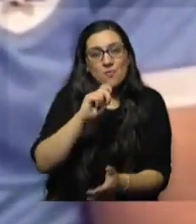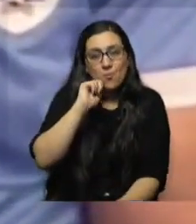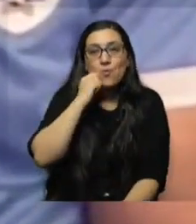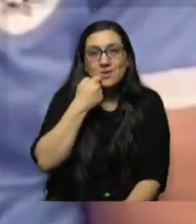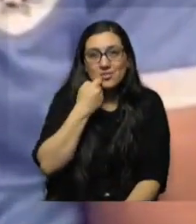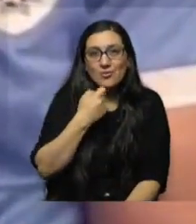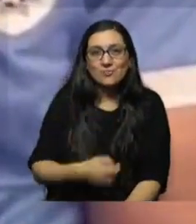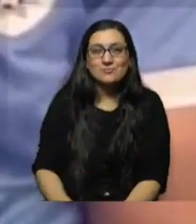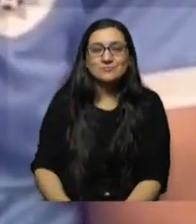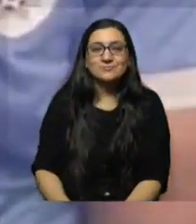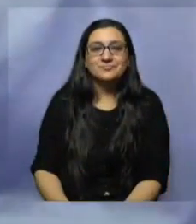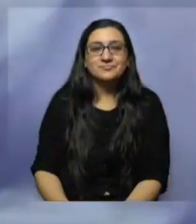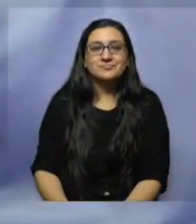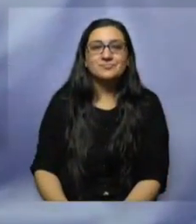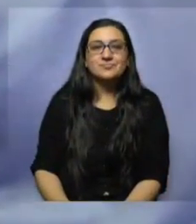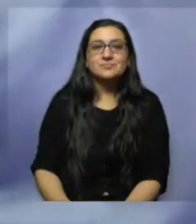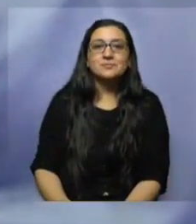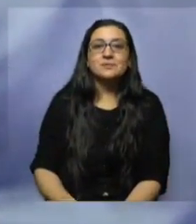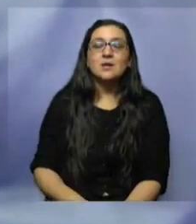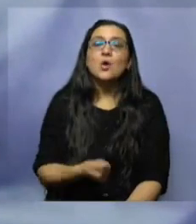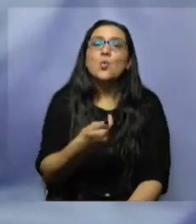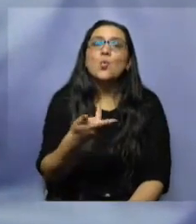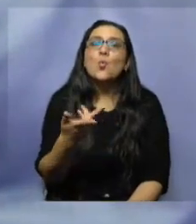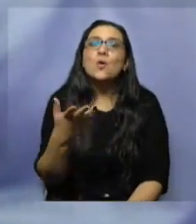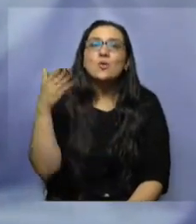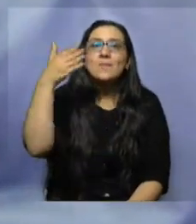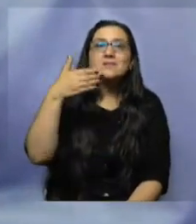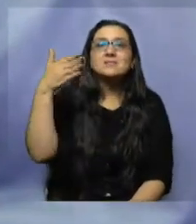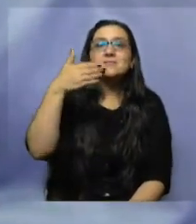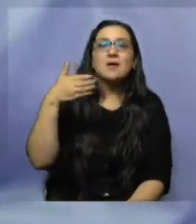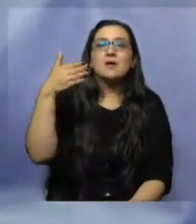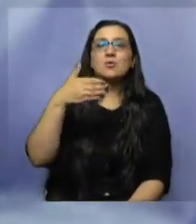Bien, y fueron todos, ¿cuántos fueron los que participaron